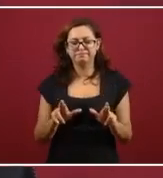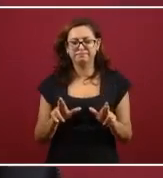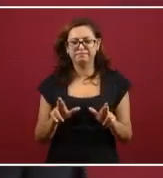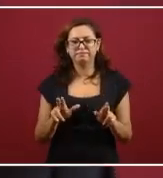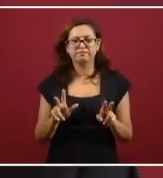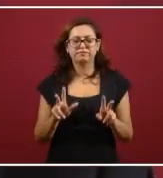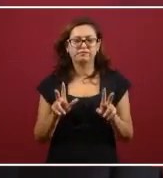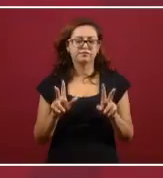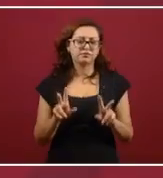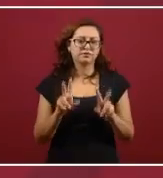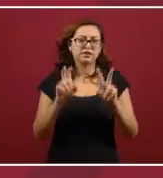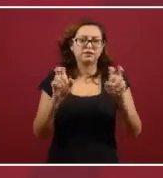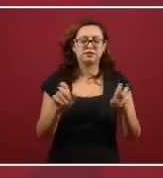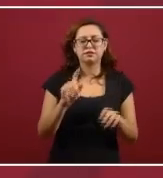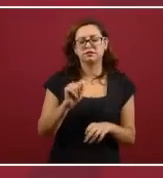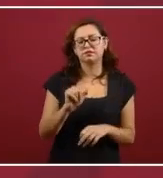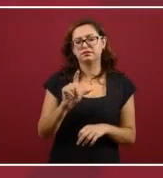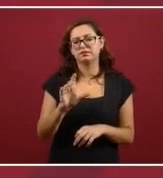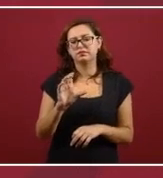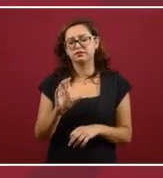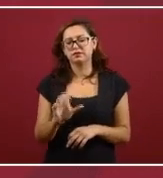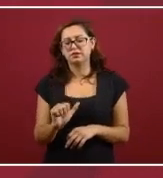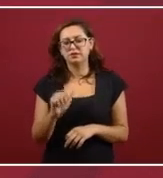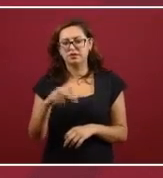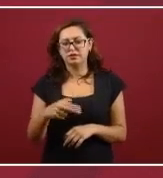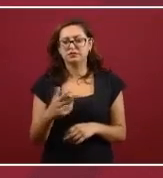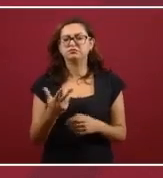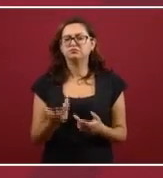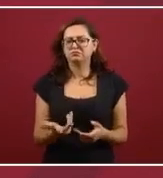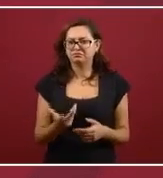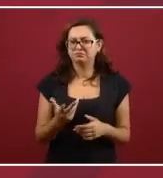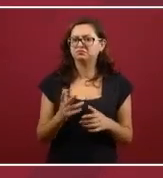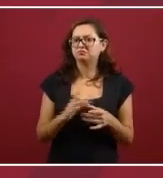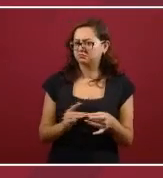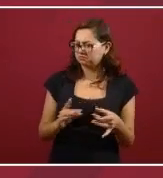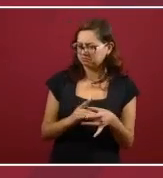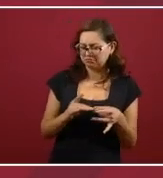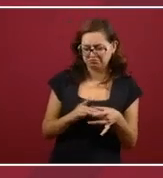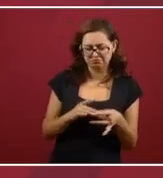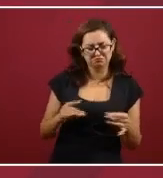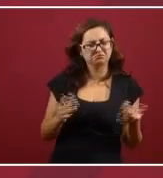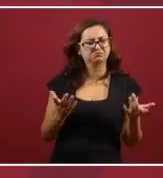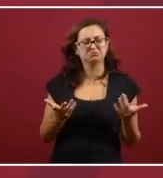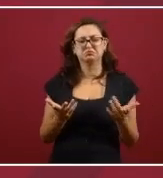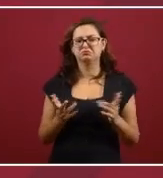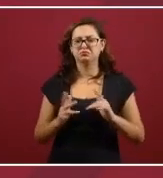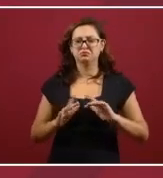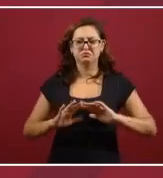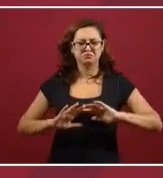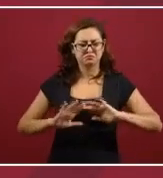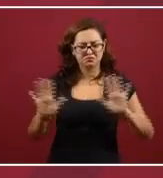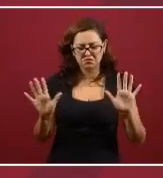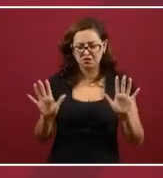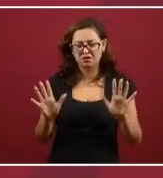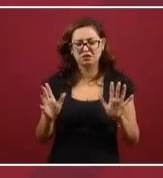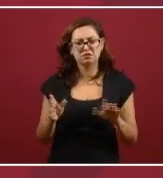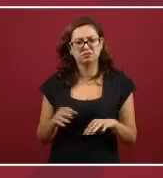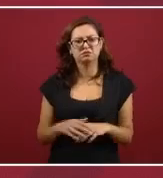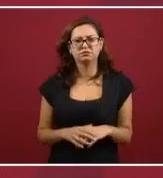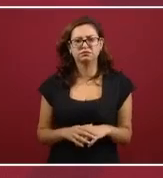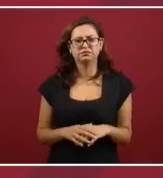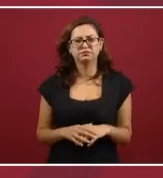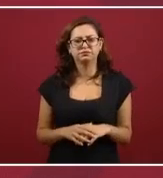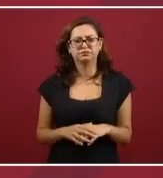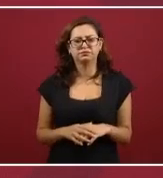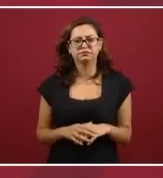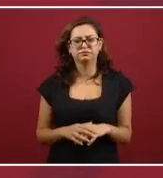asuntos del tratado, se aclaró eso, se dejó de manifiesto